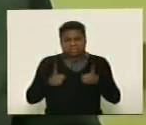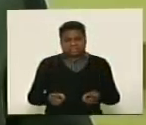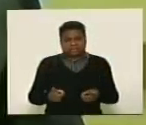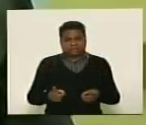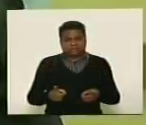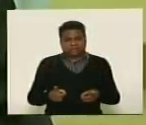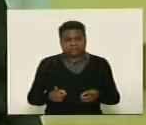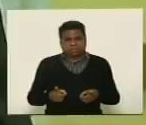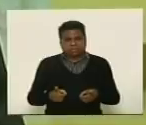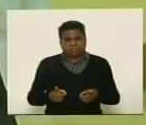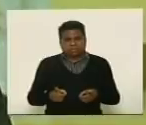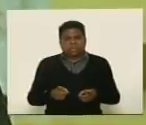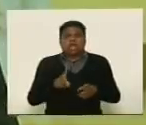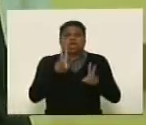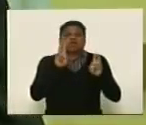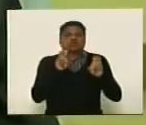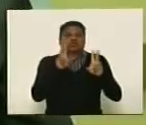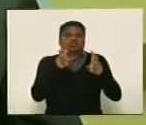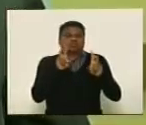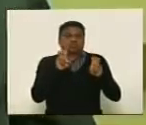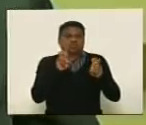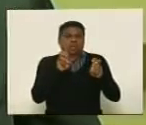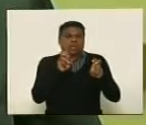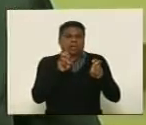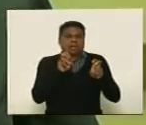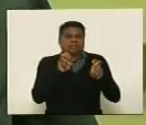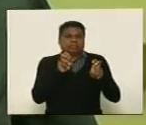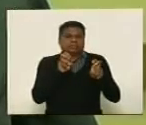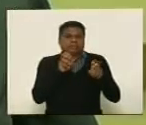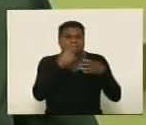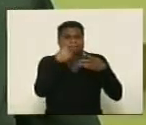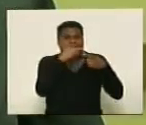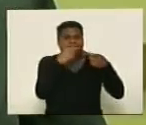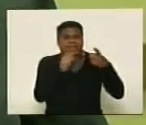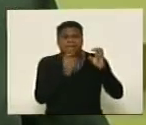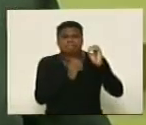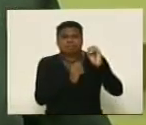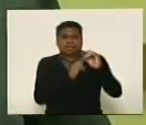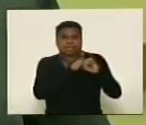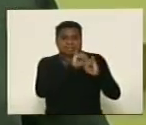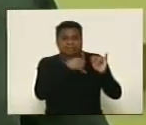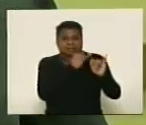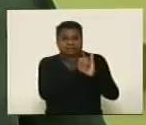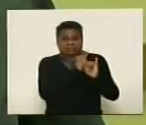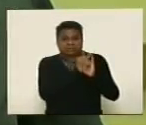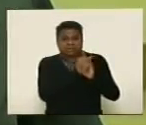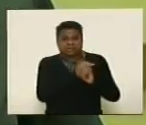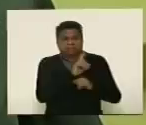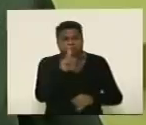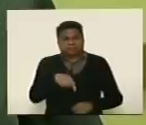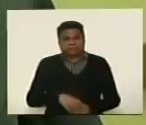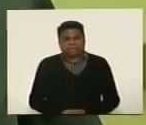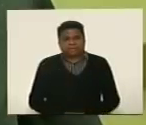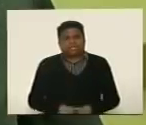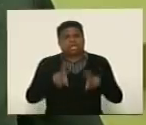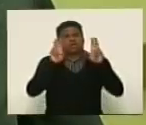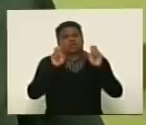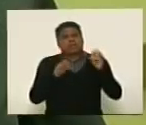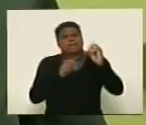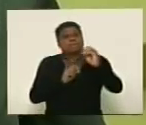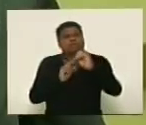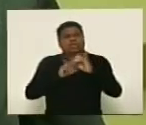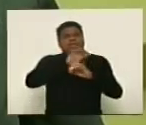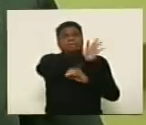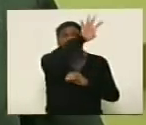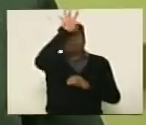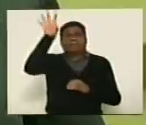captación de nuevas divisas y se abre el campo para nuevas divisas, para nuevas monedas,